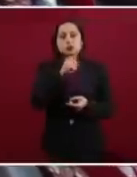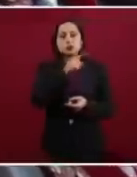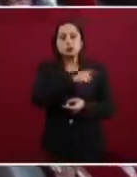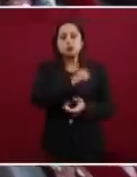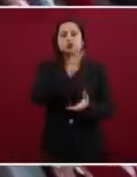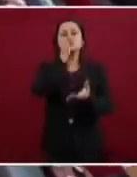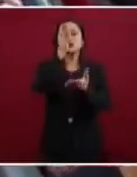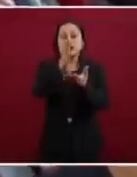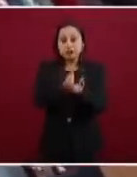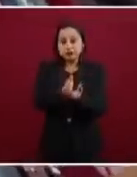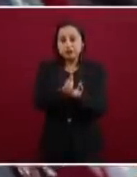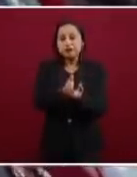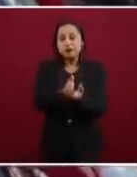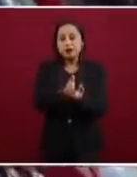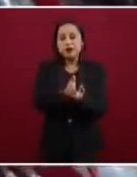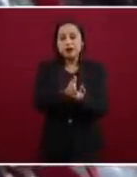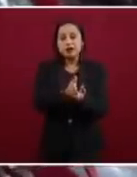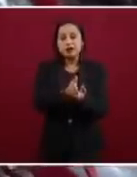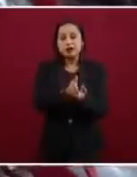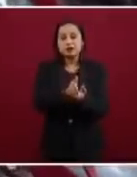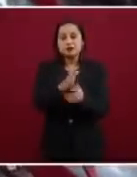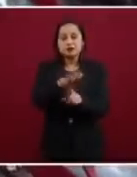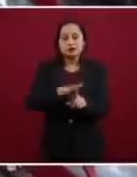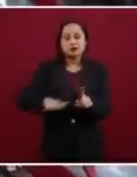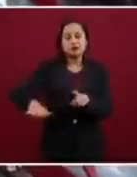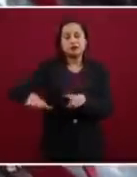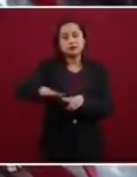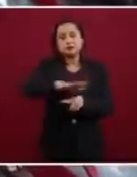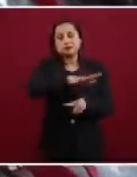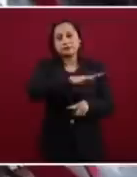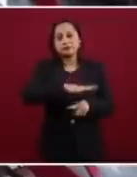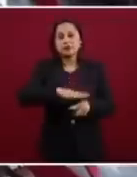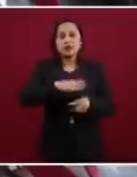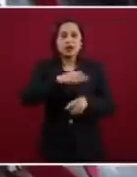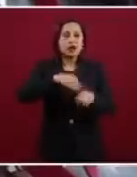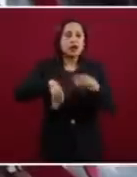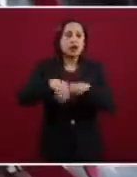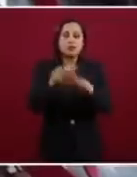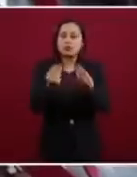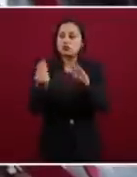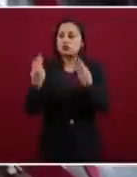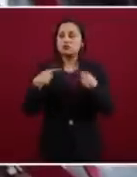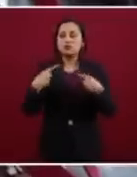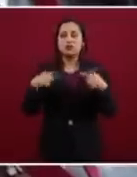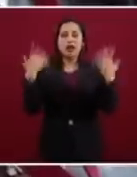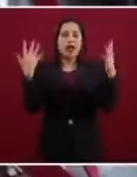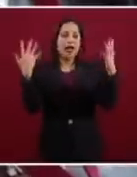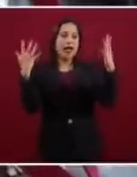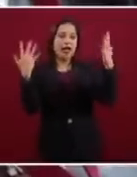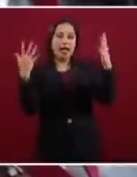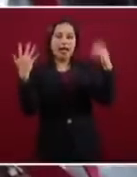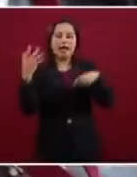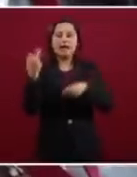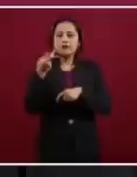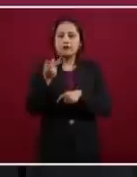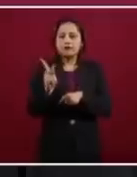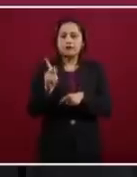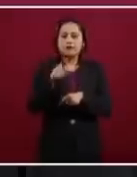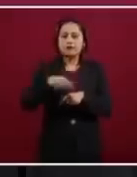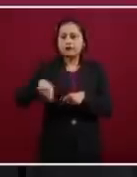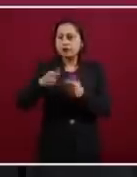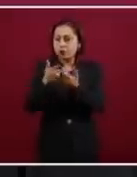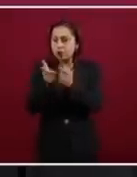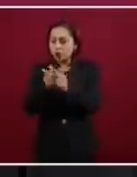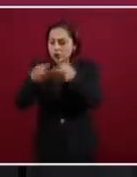hicieron un escenario que al final a la presa todo el mundo aplaudiendo ahí pero usted no se les permite el acceso ni a los